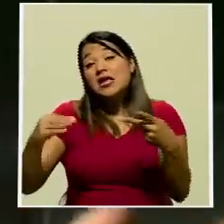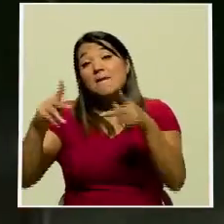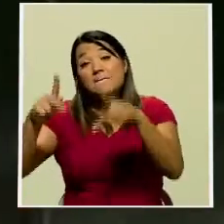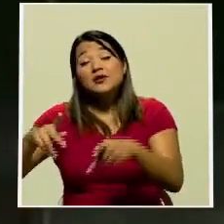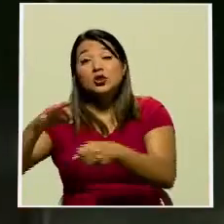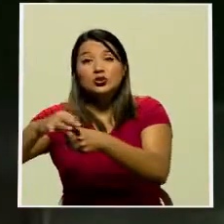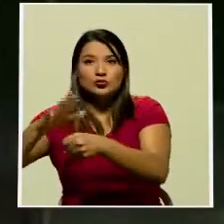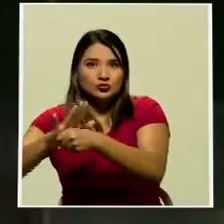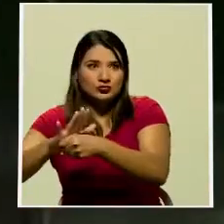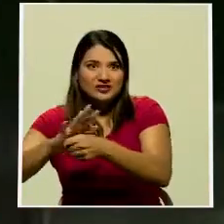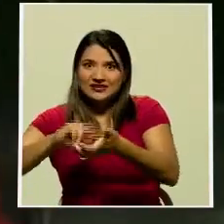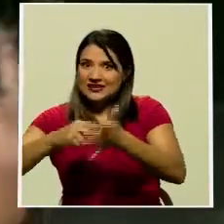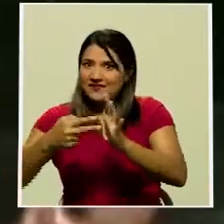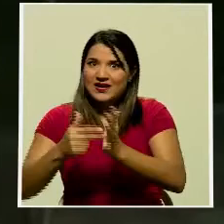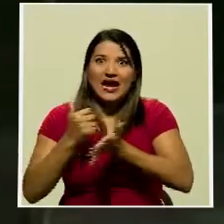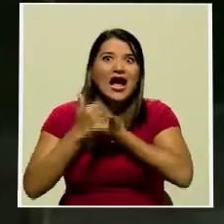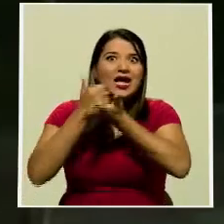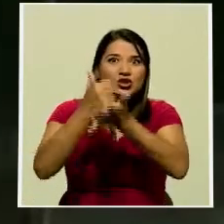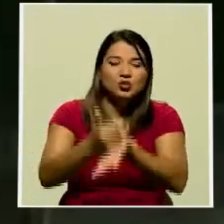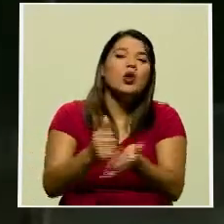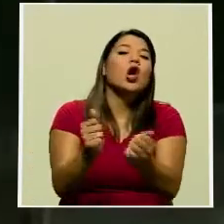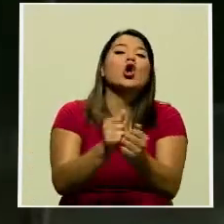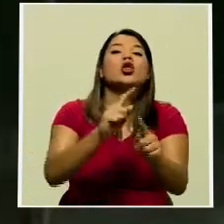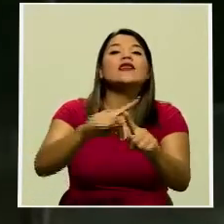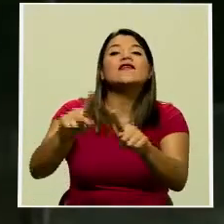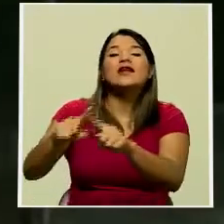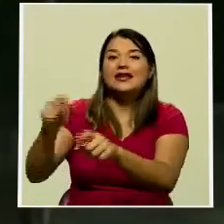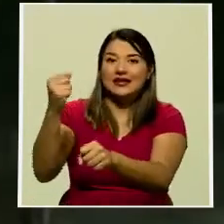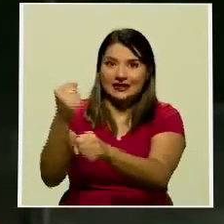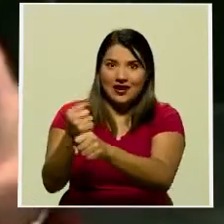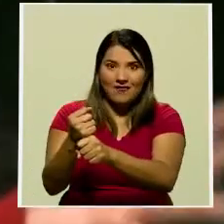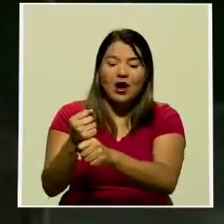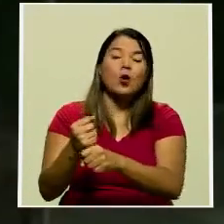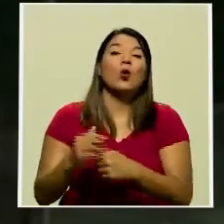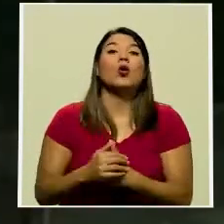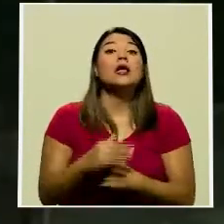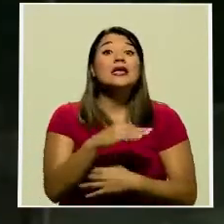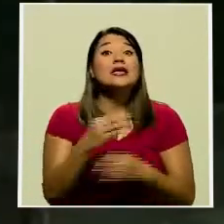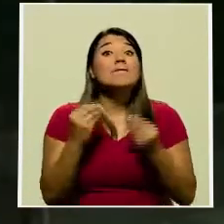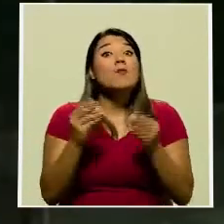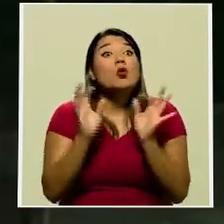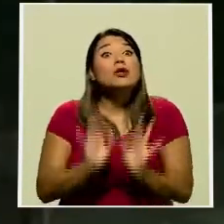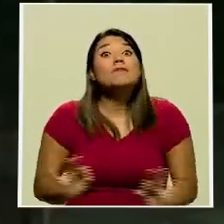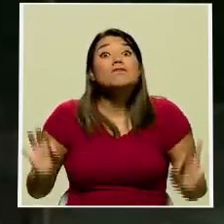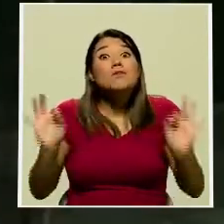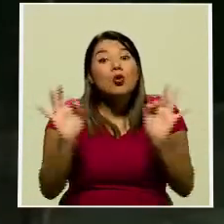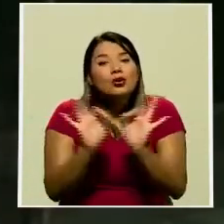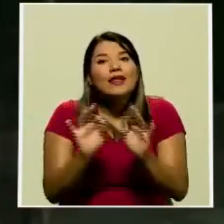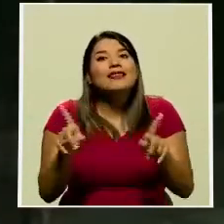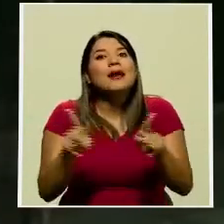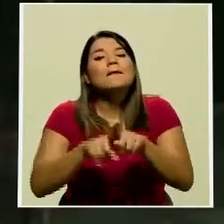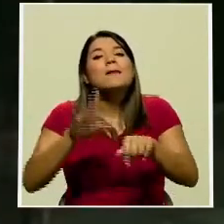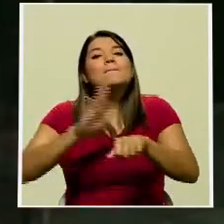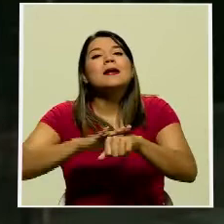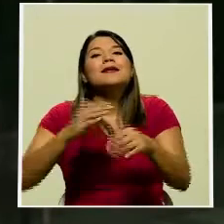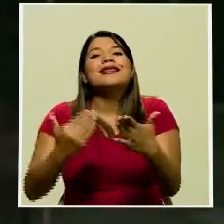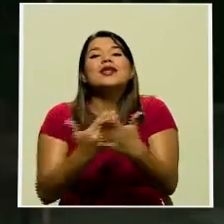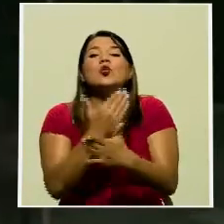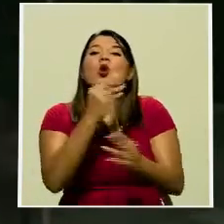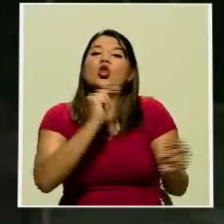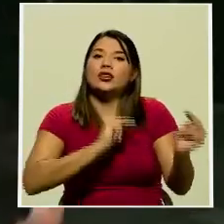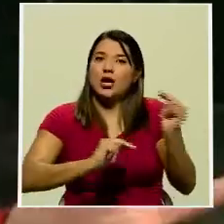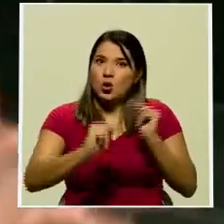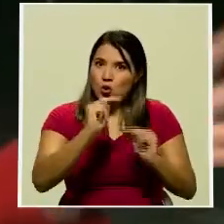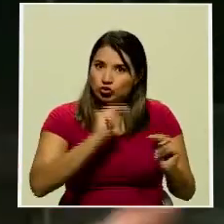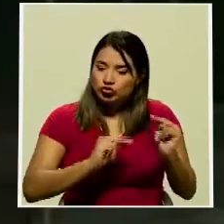de empleos. También tendríamos inversión, que es importantísimo volver a generar inversiones, y tendríamos todo